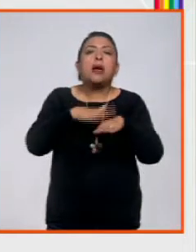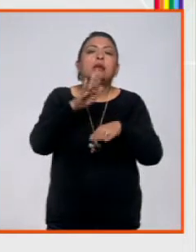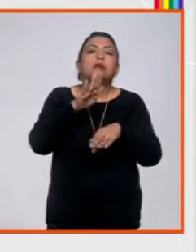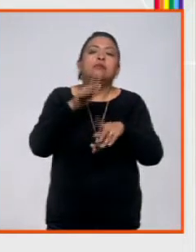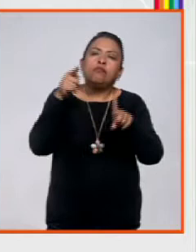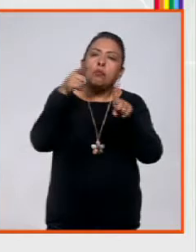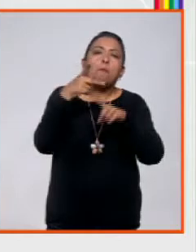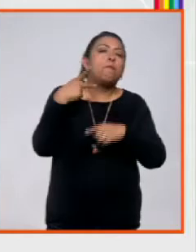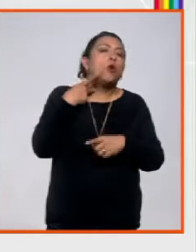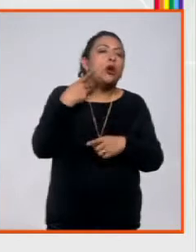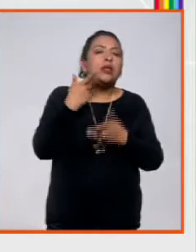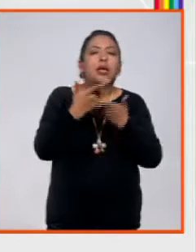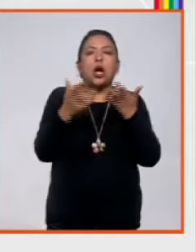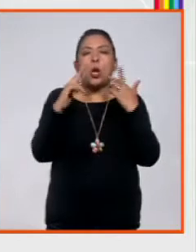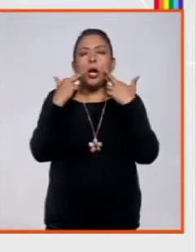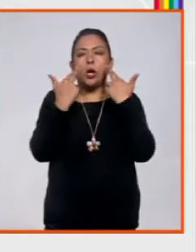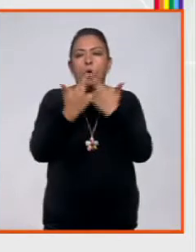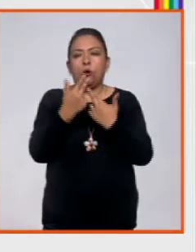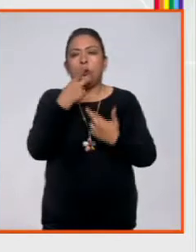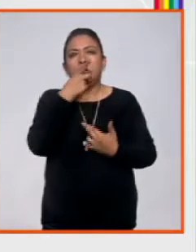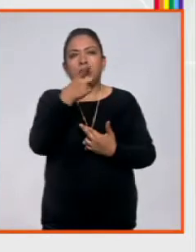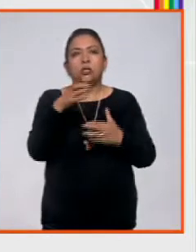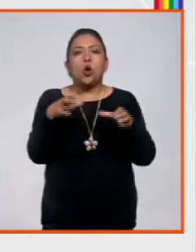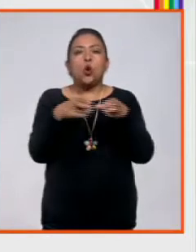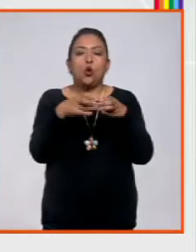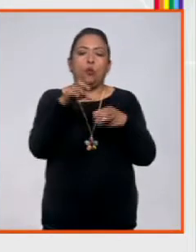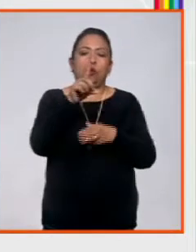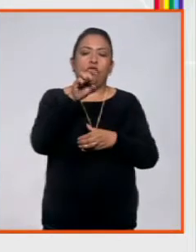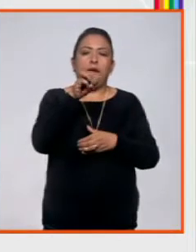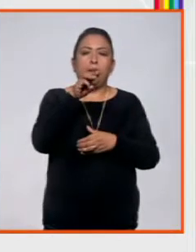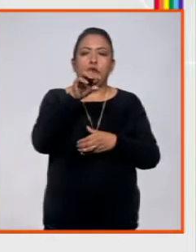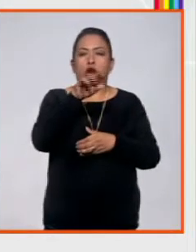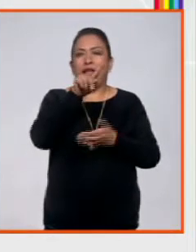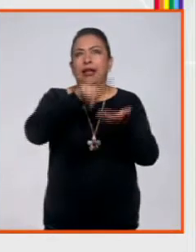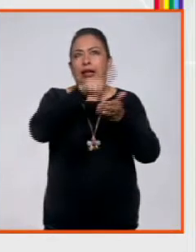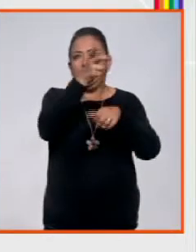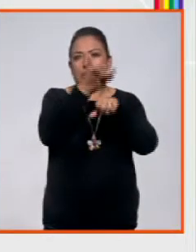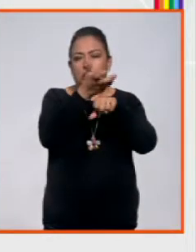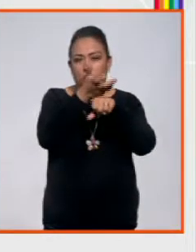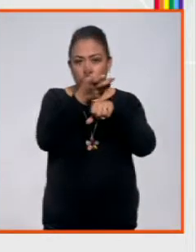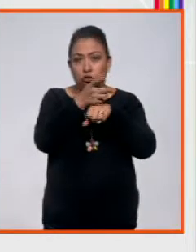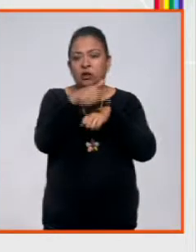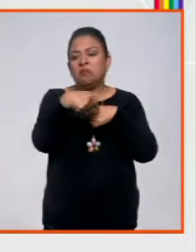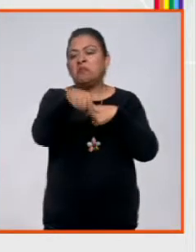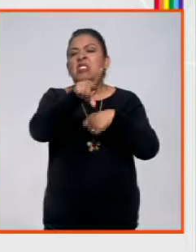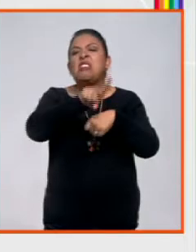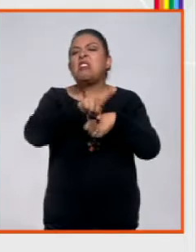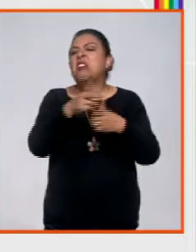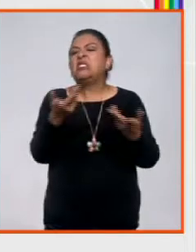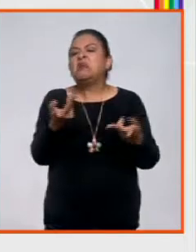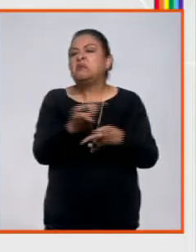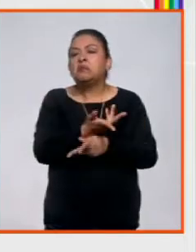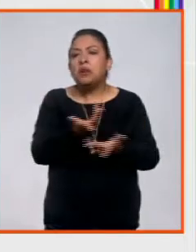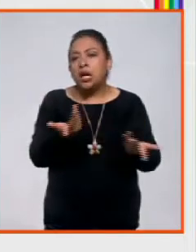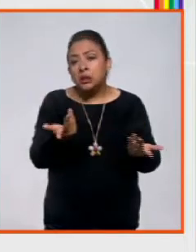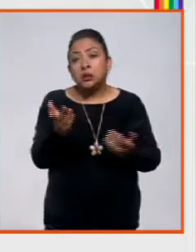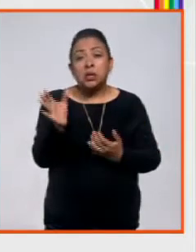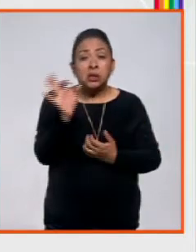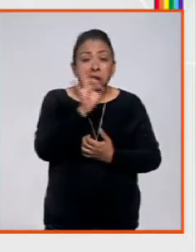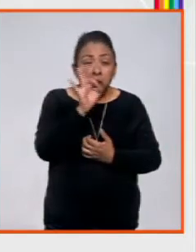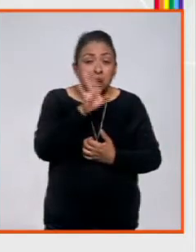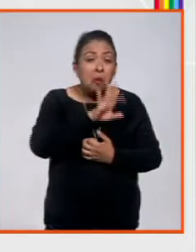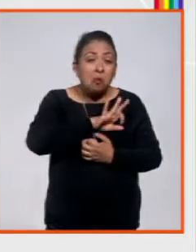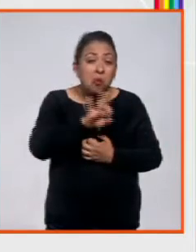y sobre todo por esta reunión que refiere el partido demócrata en los eeuu en los próximos días puede haber